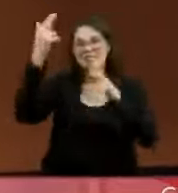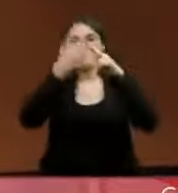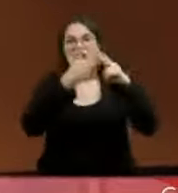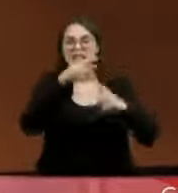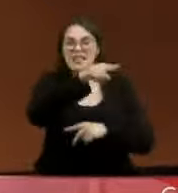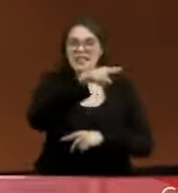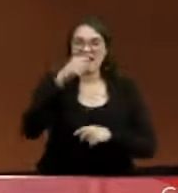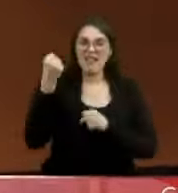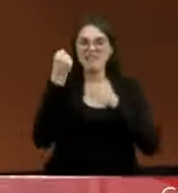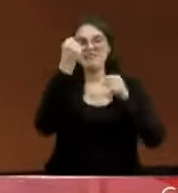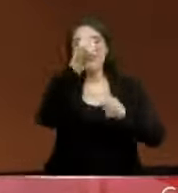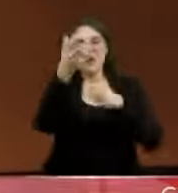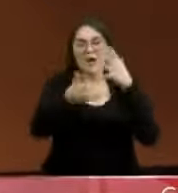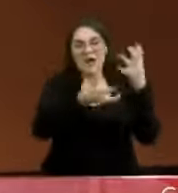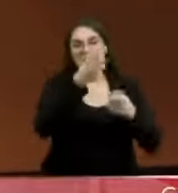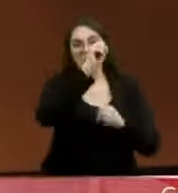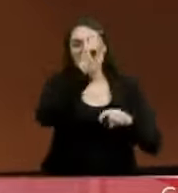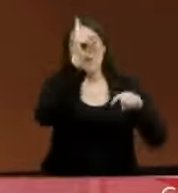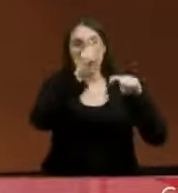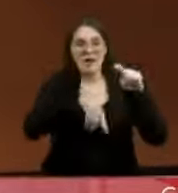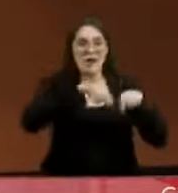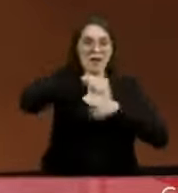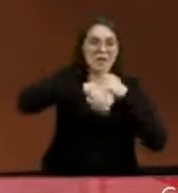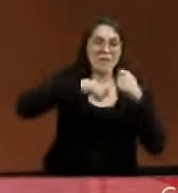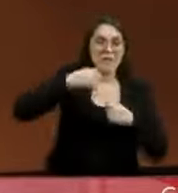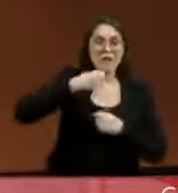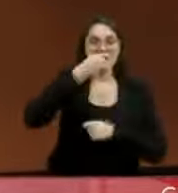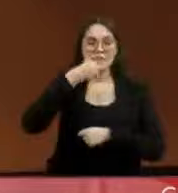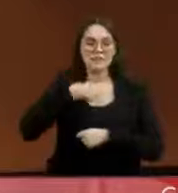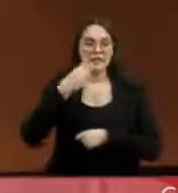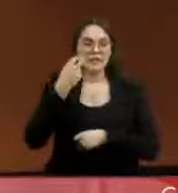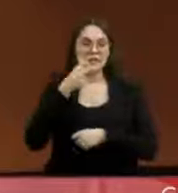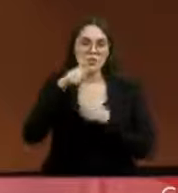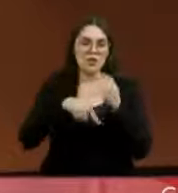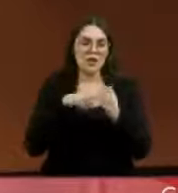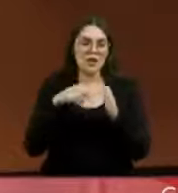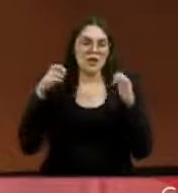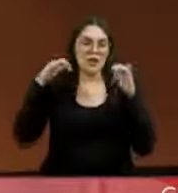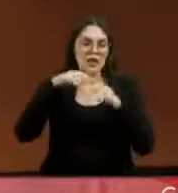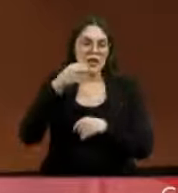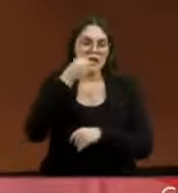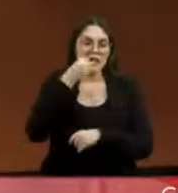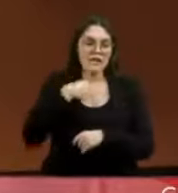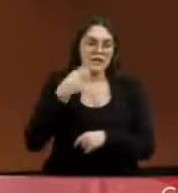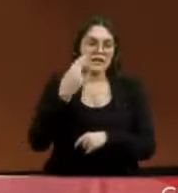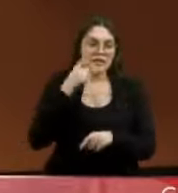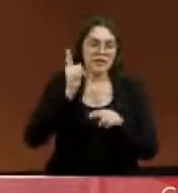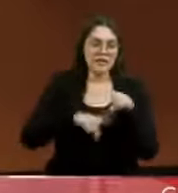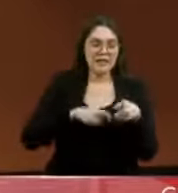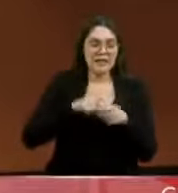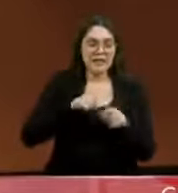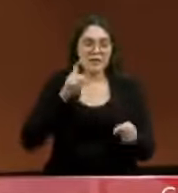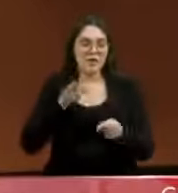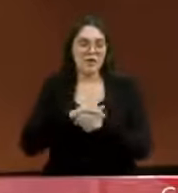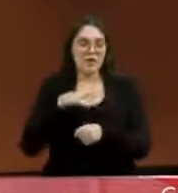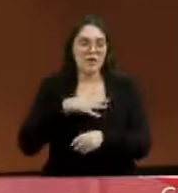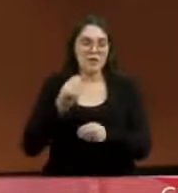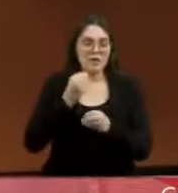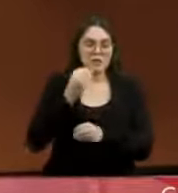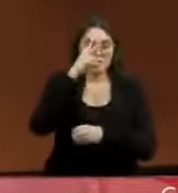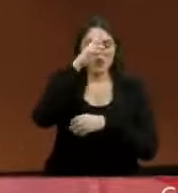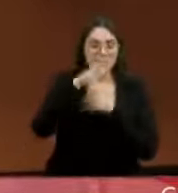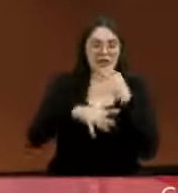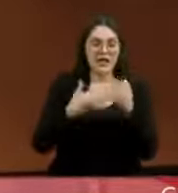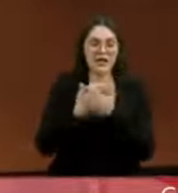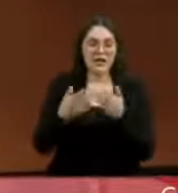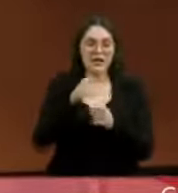muy delicado del debate se tuvo que desocupar este pleno frente a la violencia con que los